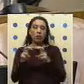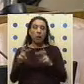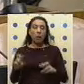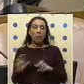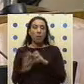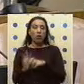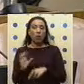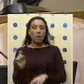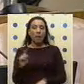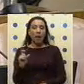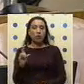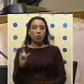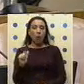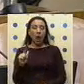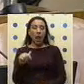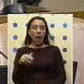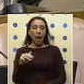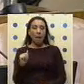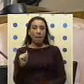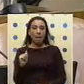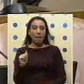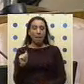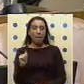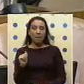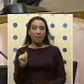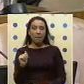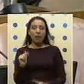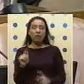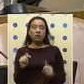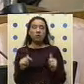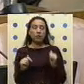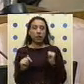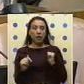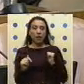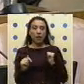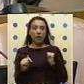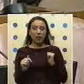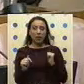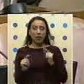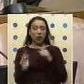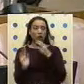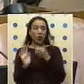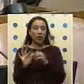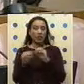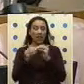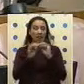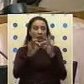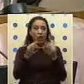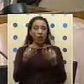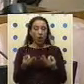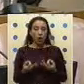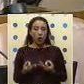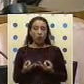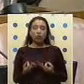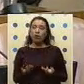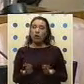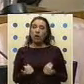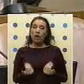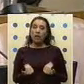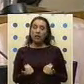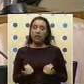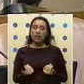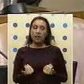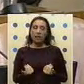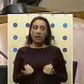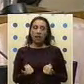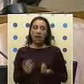Pascua-Lama, que frente a toda evidencia de daño ambiental e incumplimiento, no señala en sus conclusiones la necesidad